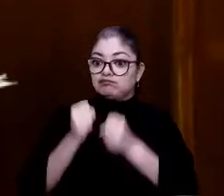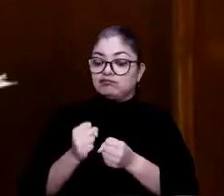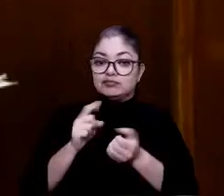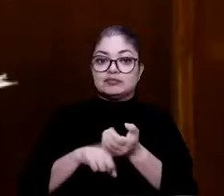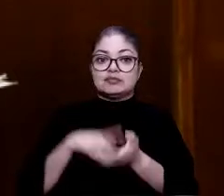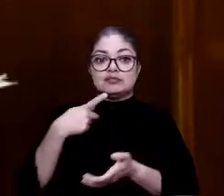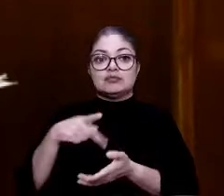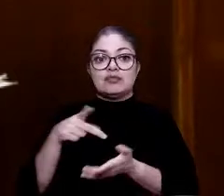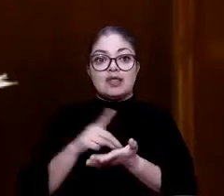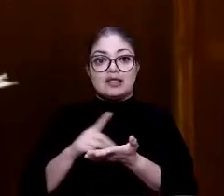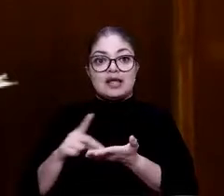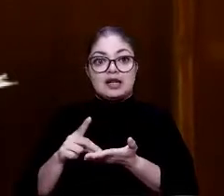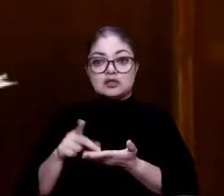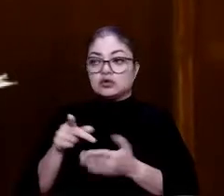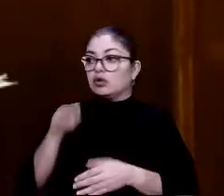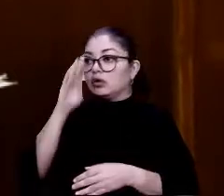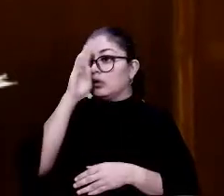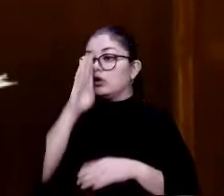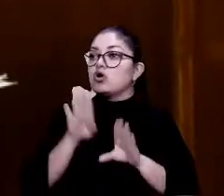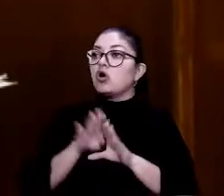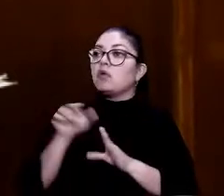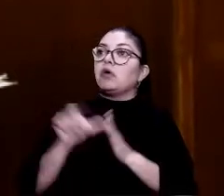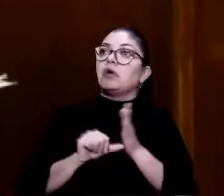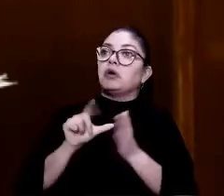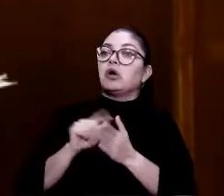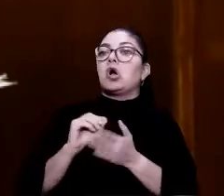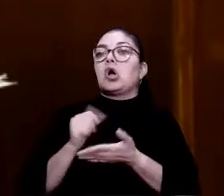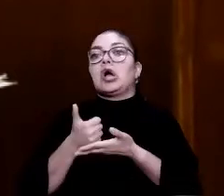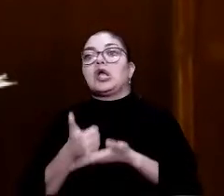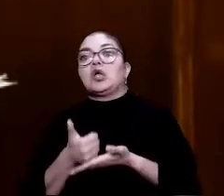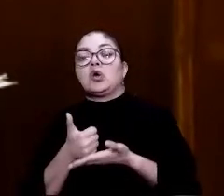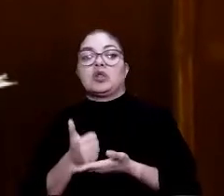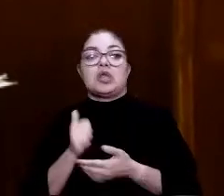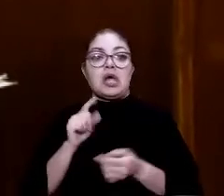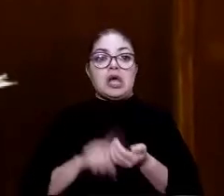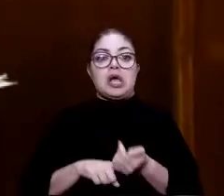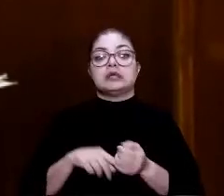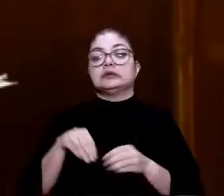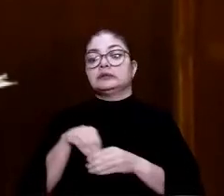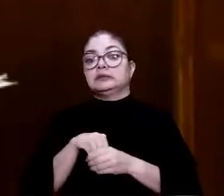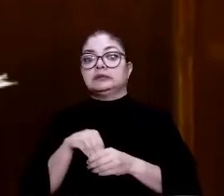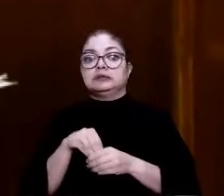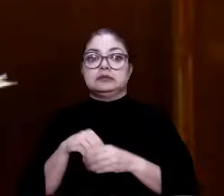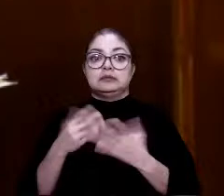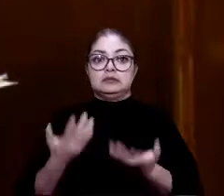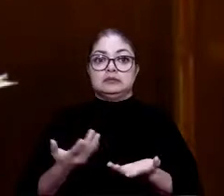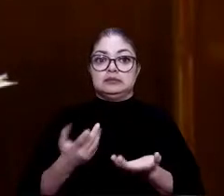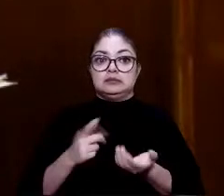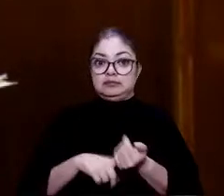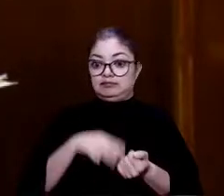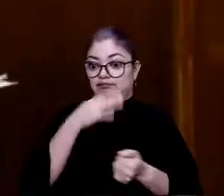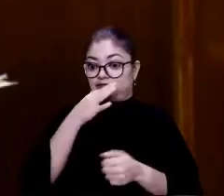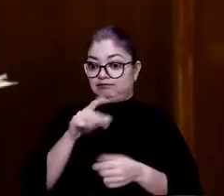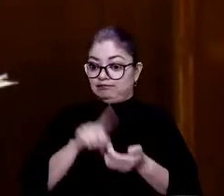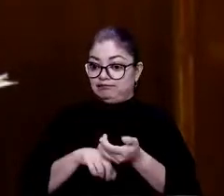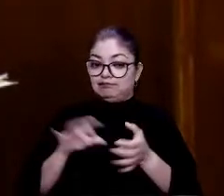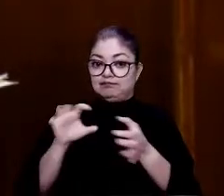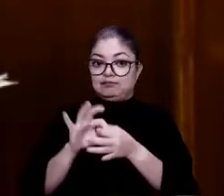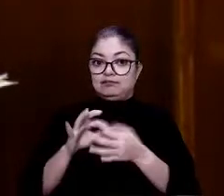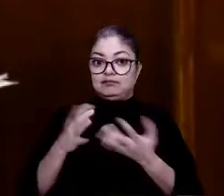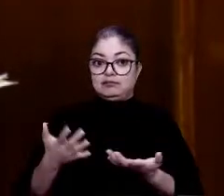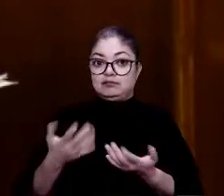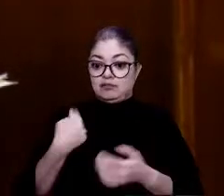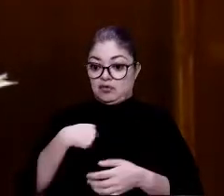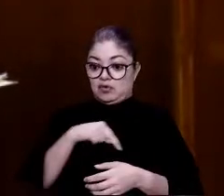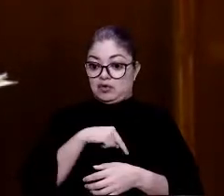sus derechos y no a pensiones bimestrales o ayudaditas otorgadas de manera discrecional, condicionada y coaccionada.